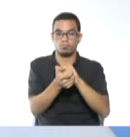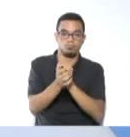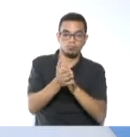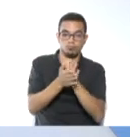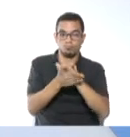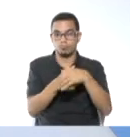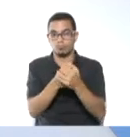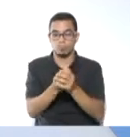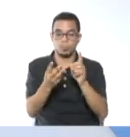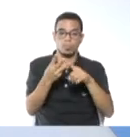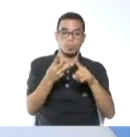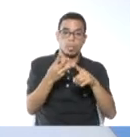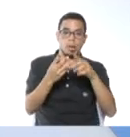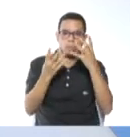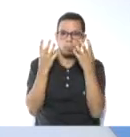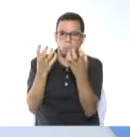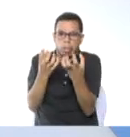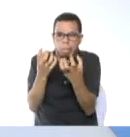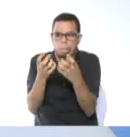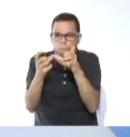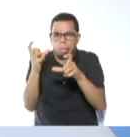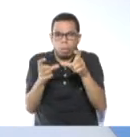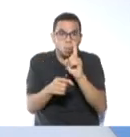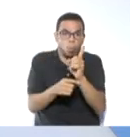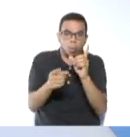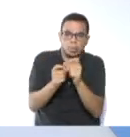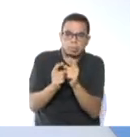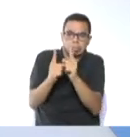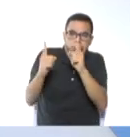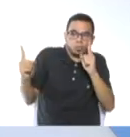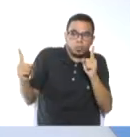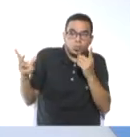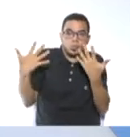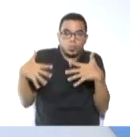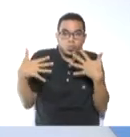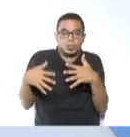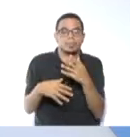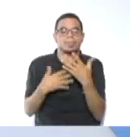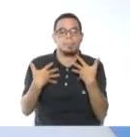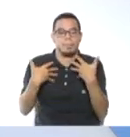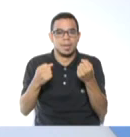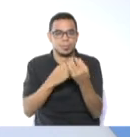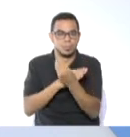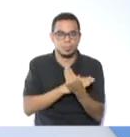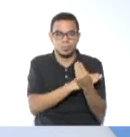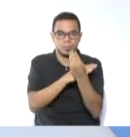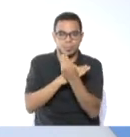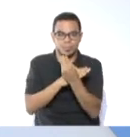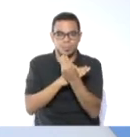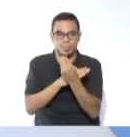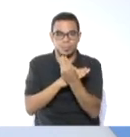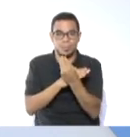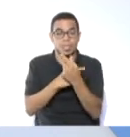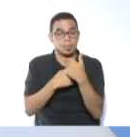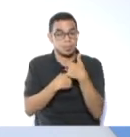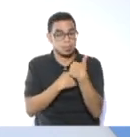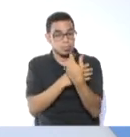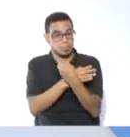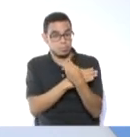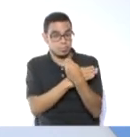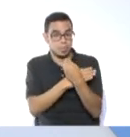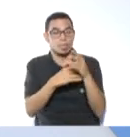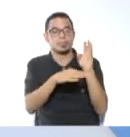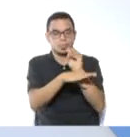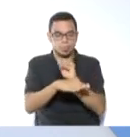supuesto, evitar las aglomeraciones manteniendo un distanciamiento físico saludable. Pues con ello se estarán cuidando ustedes y nos